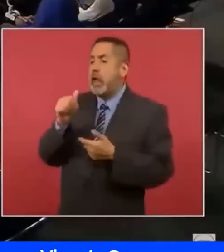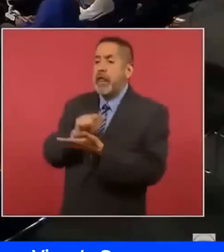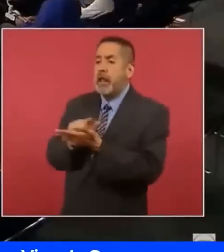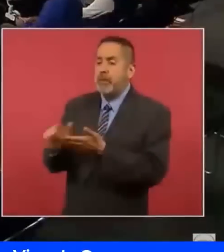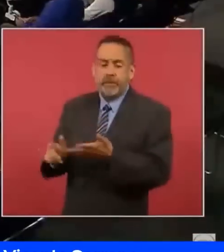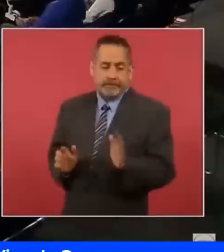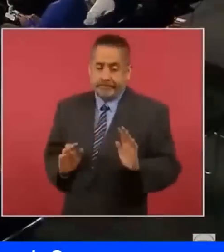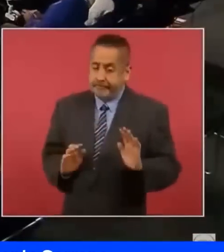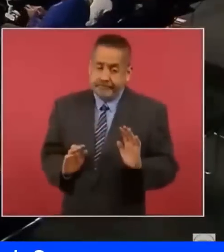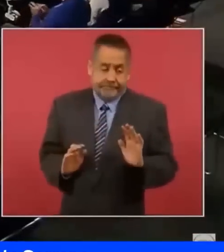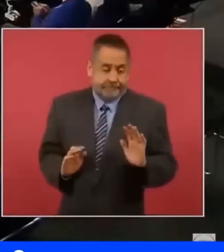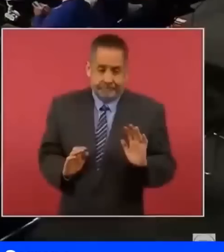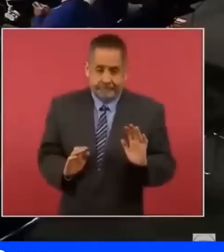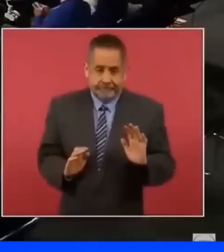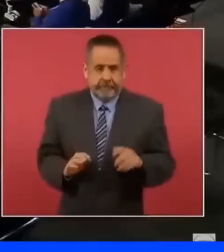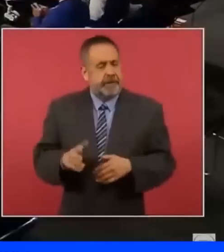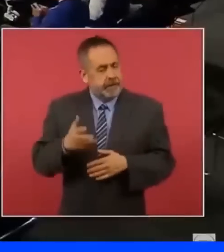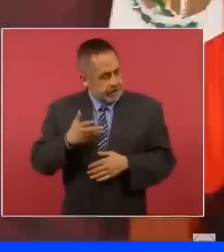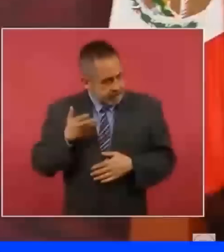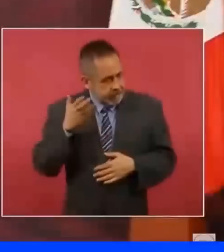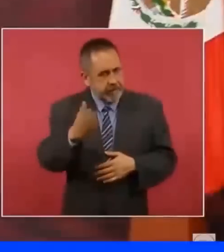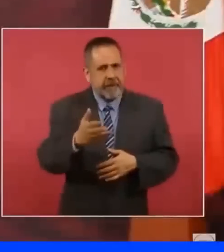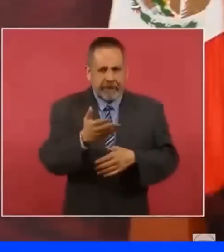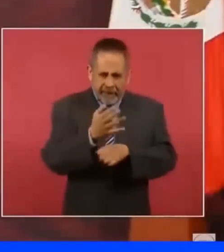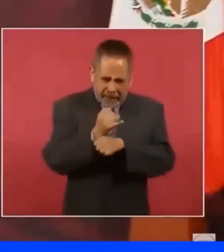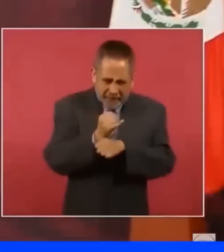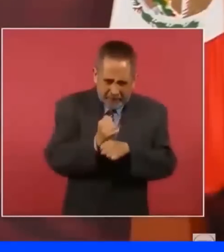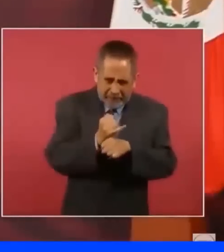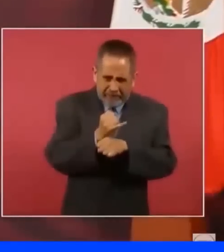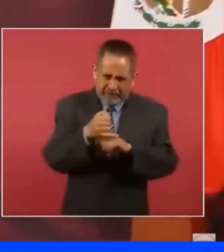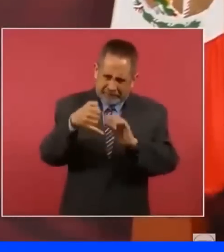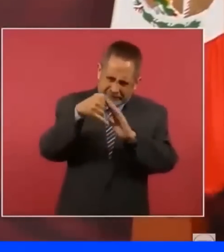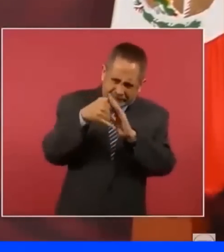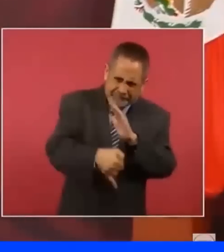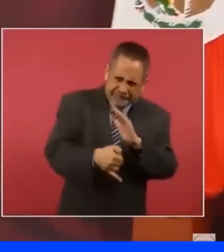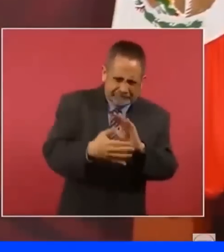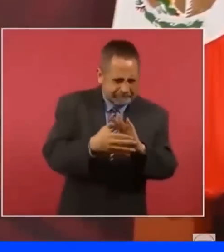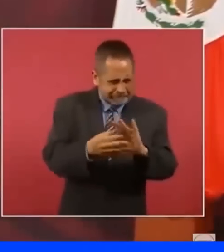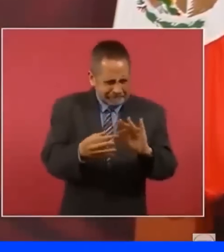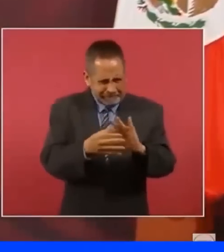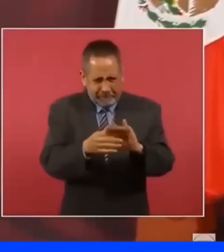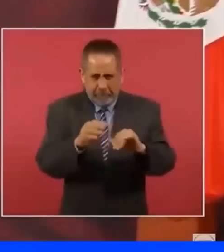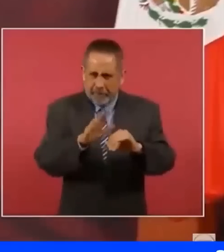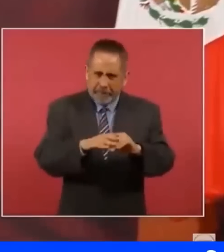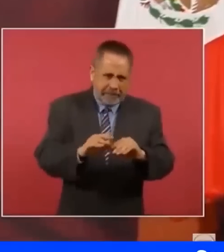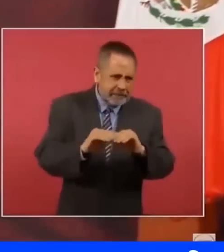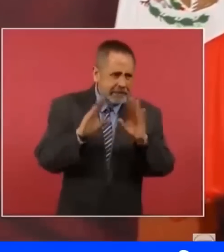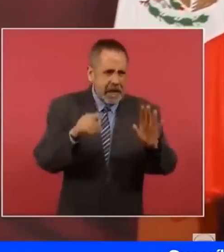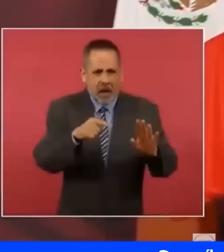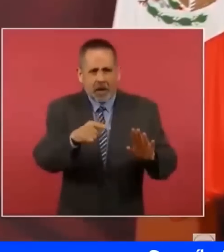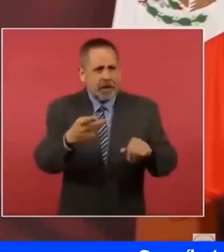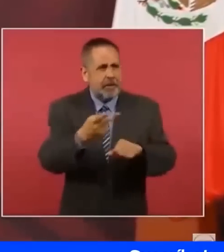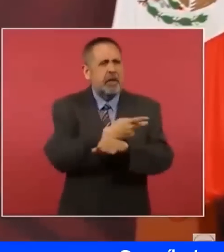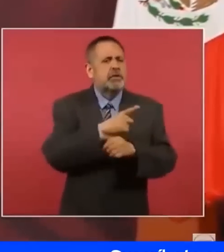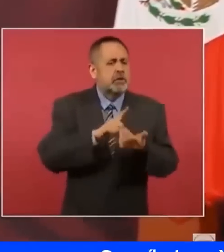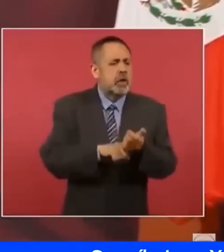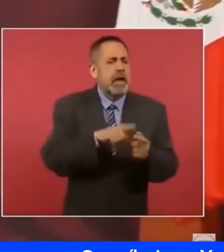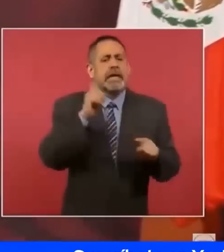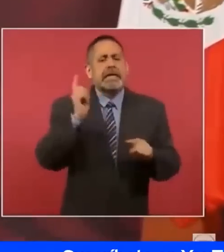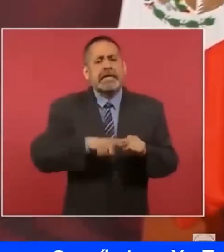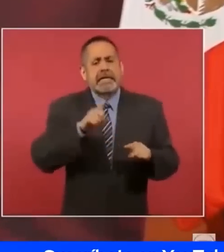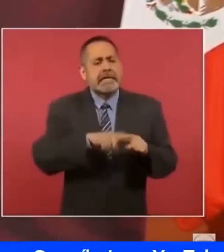No, tendrían que pedir la investigación a fondo, que se profundice